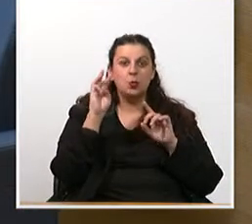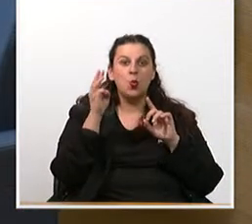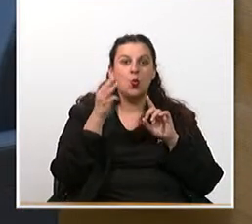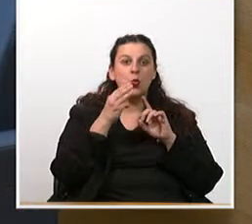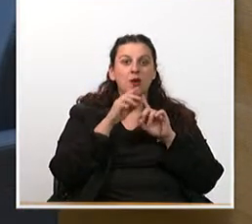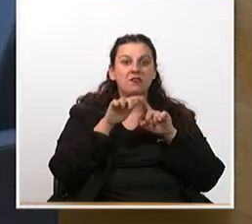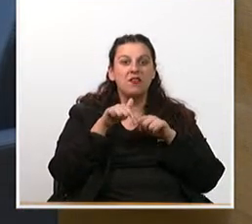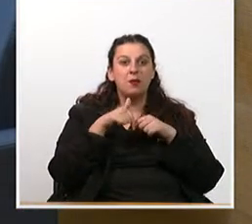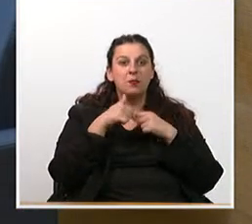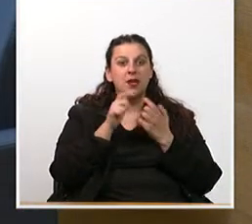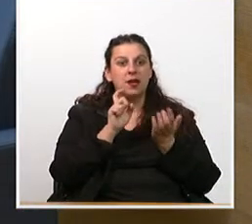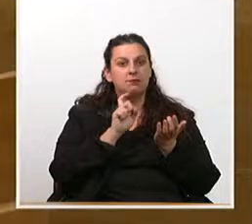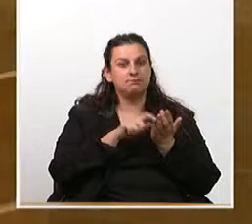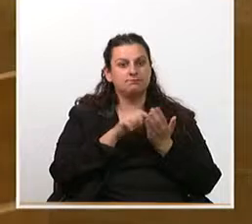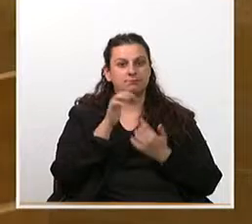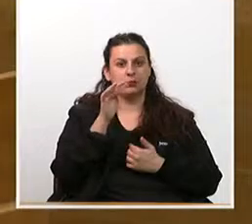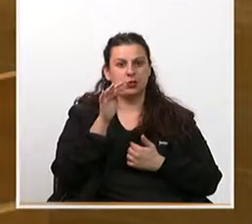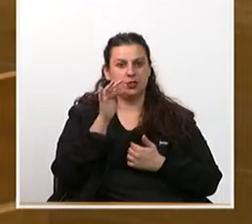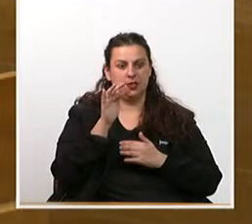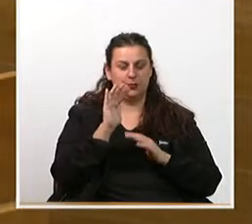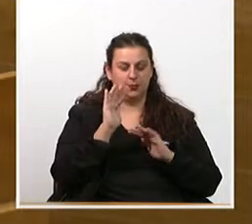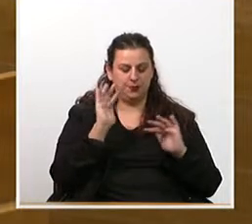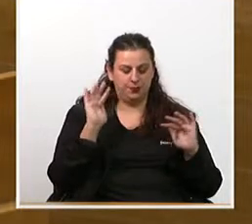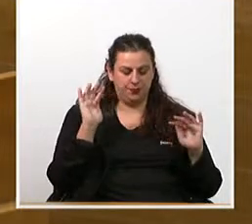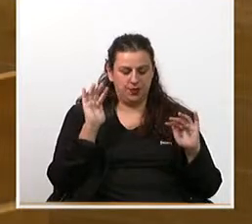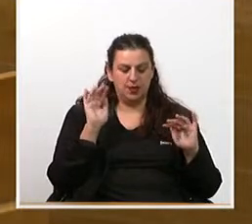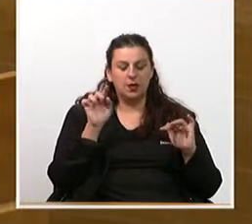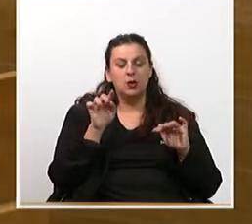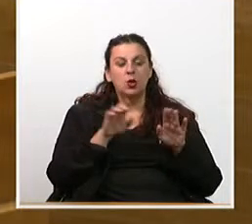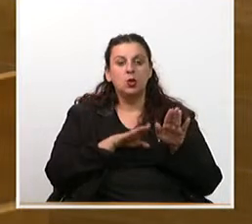familia av que